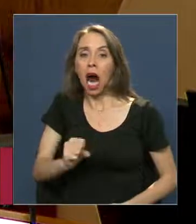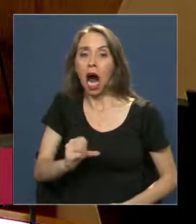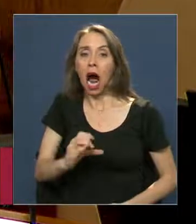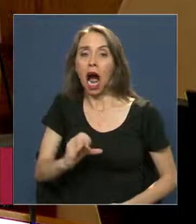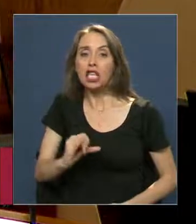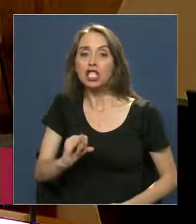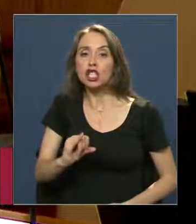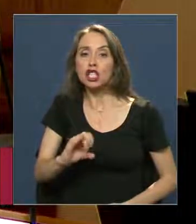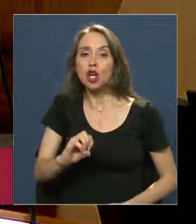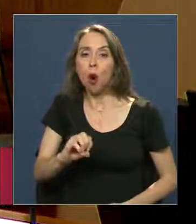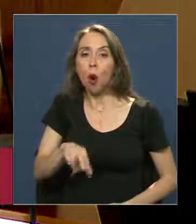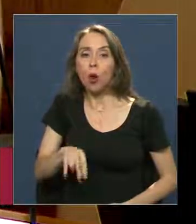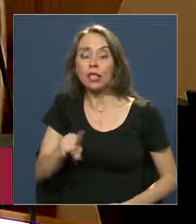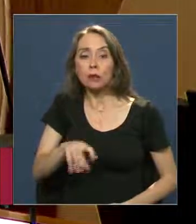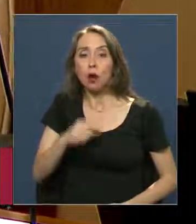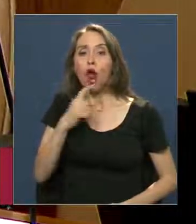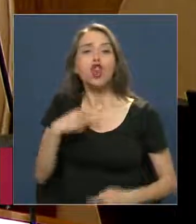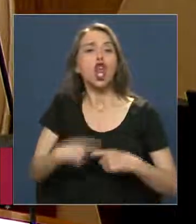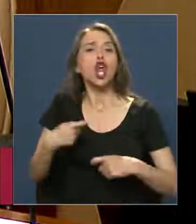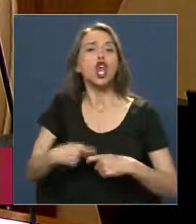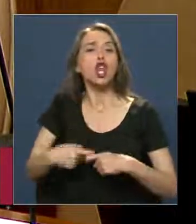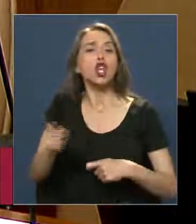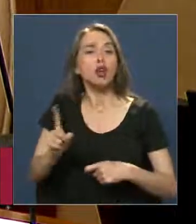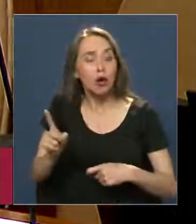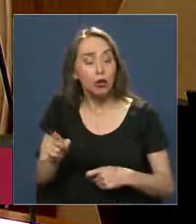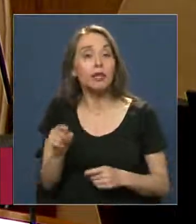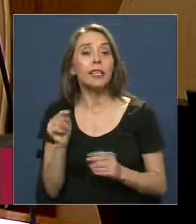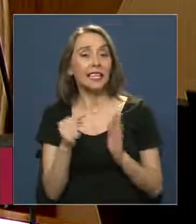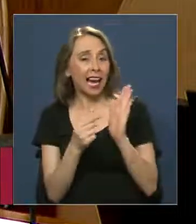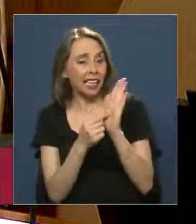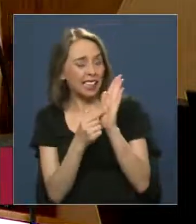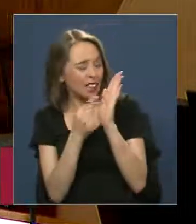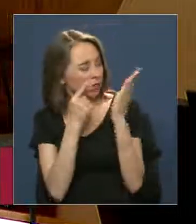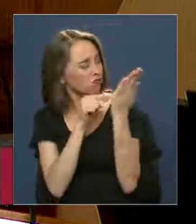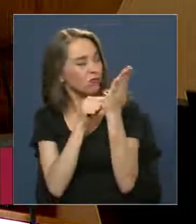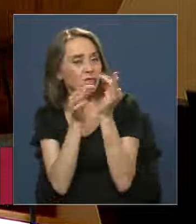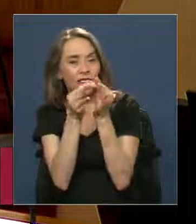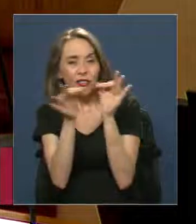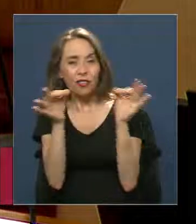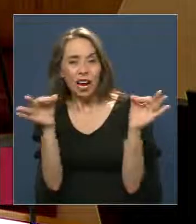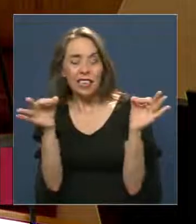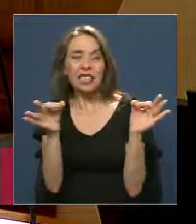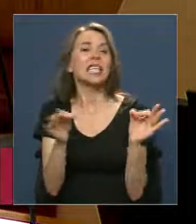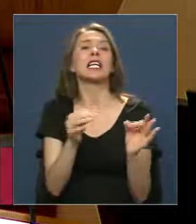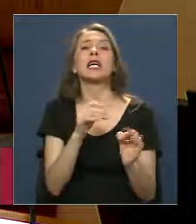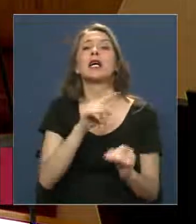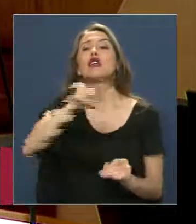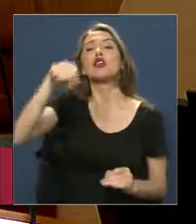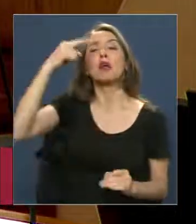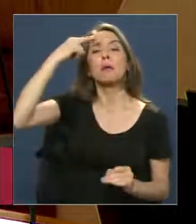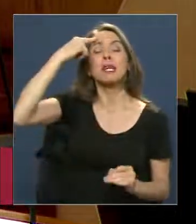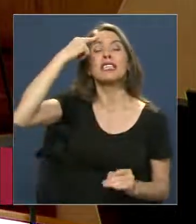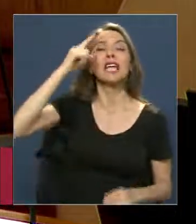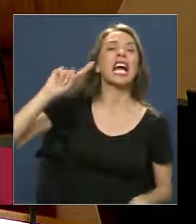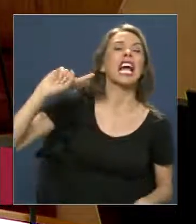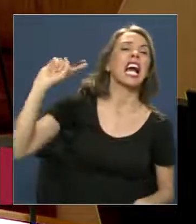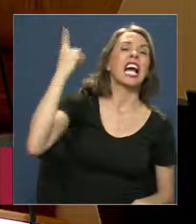Tampoco se trata, en el texto propuesto, de sancionar en términos generales